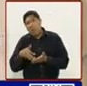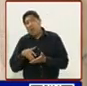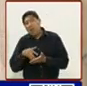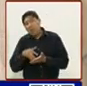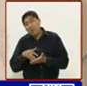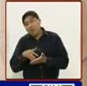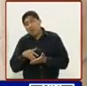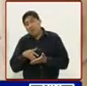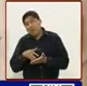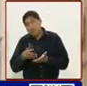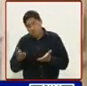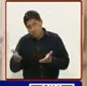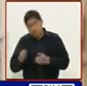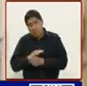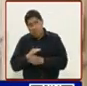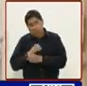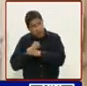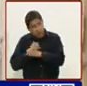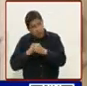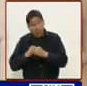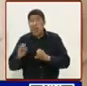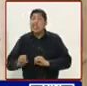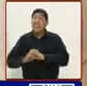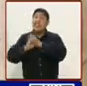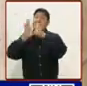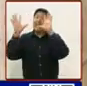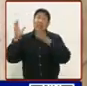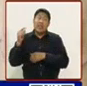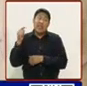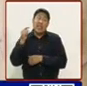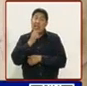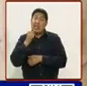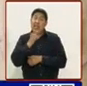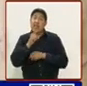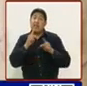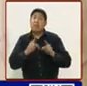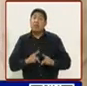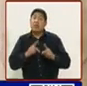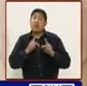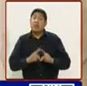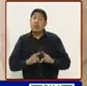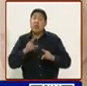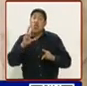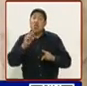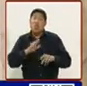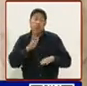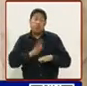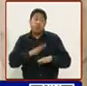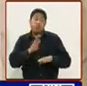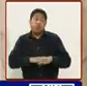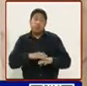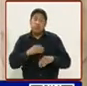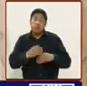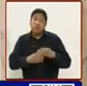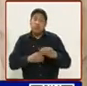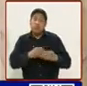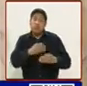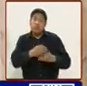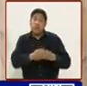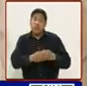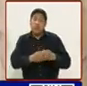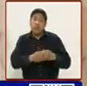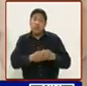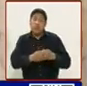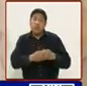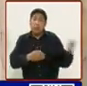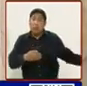nosotros necesitamos es que se nos aclare por qué estas personas no se ha llevado las medidas cautelares como corresponde. Ha habido un